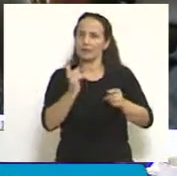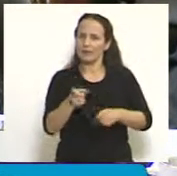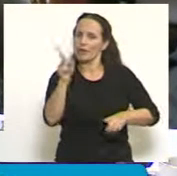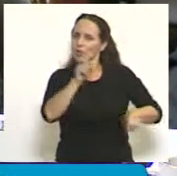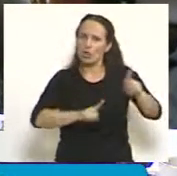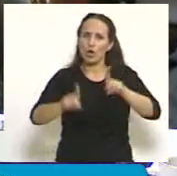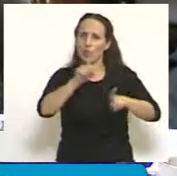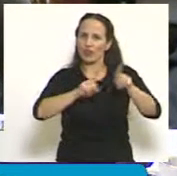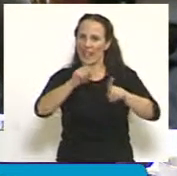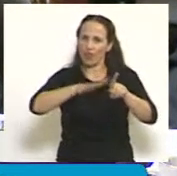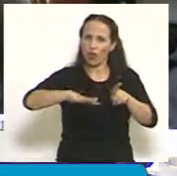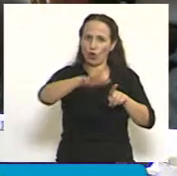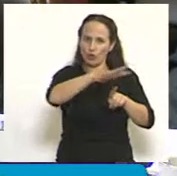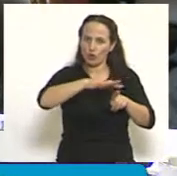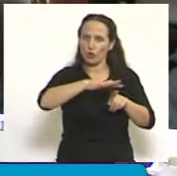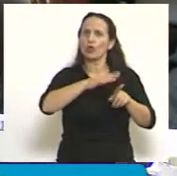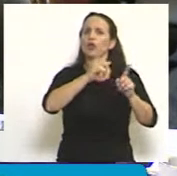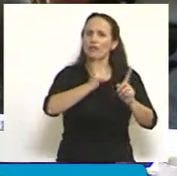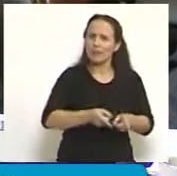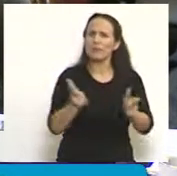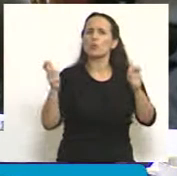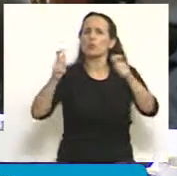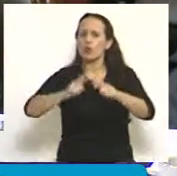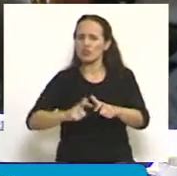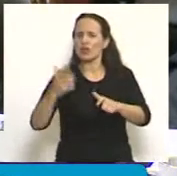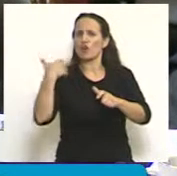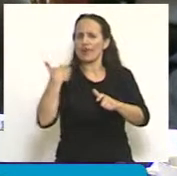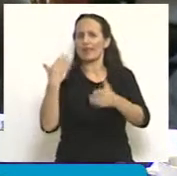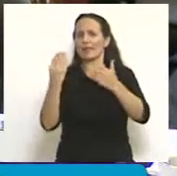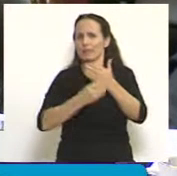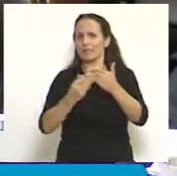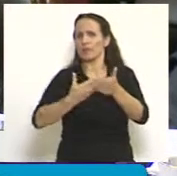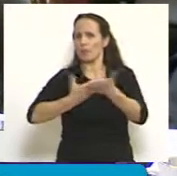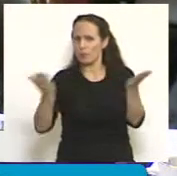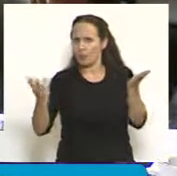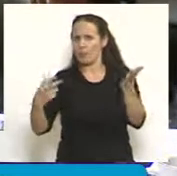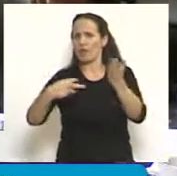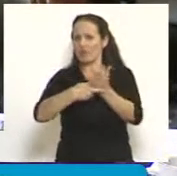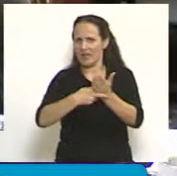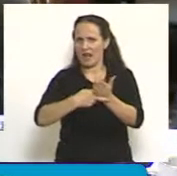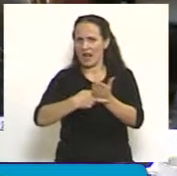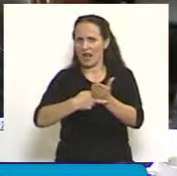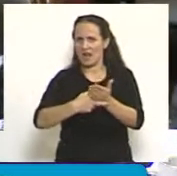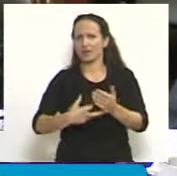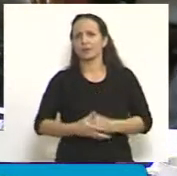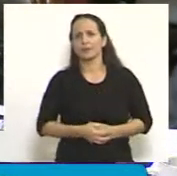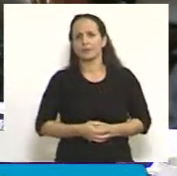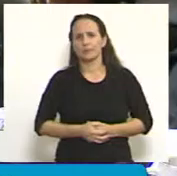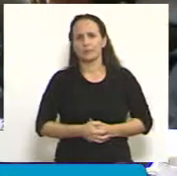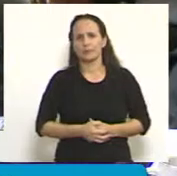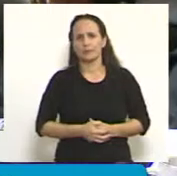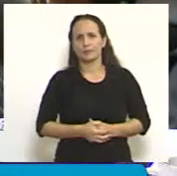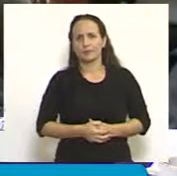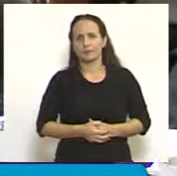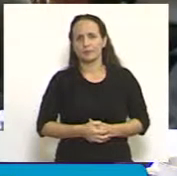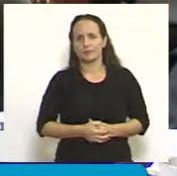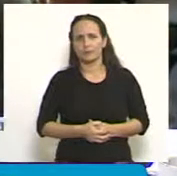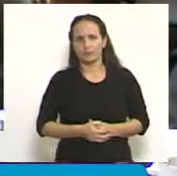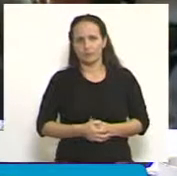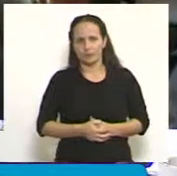emitir decisión. Pero aparte de esto, la Constitución, concretamente la norma, la empodera